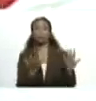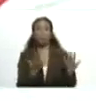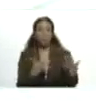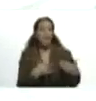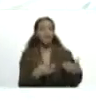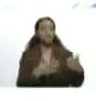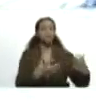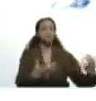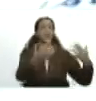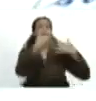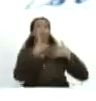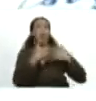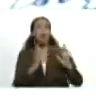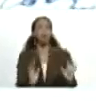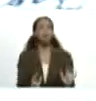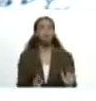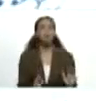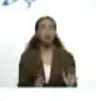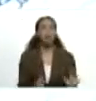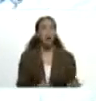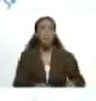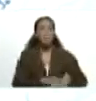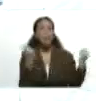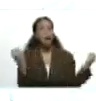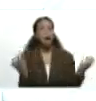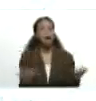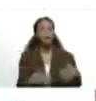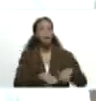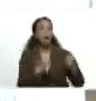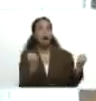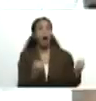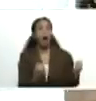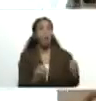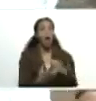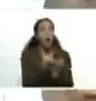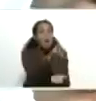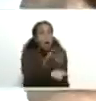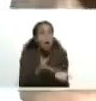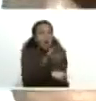pretenden levantarse otra vez para hacer daño, para guarimbiar.